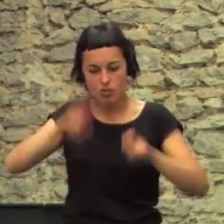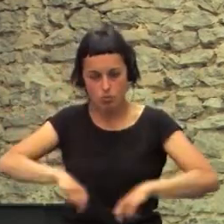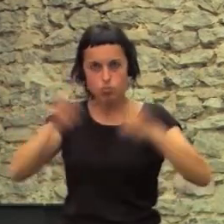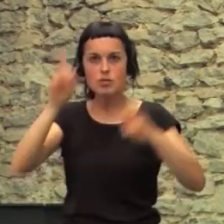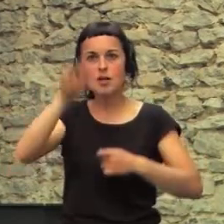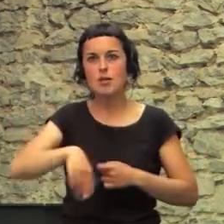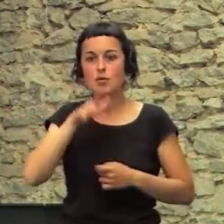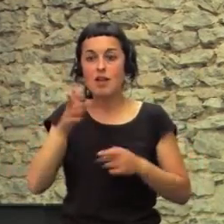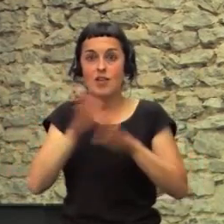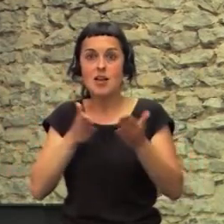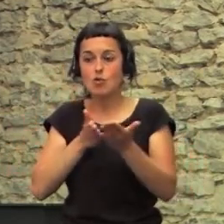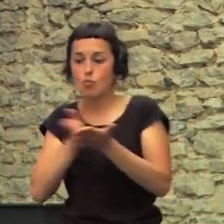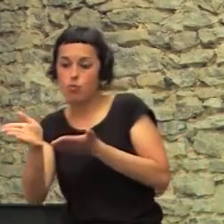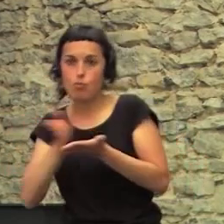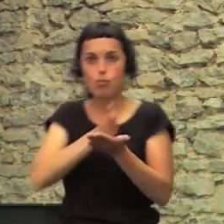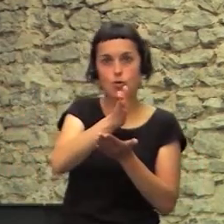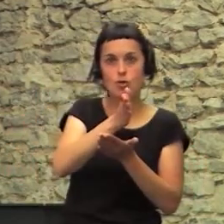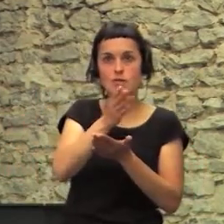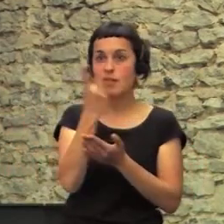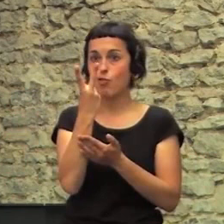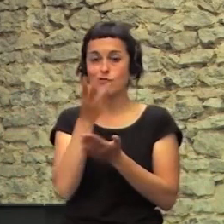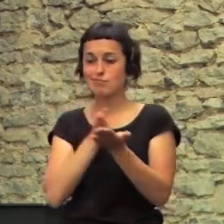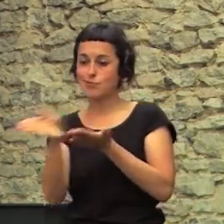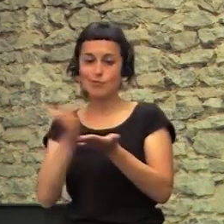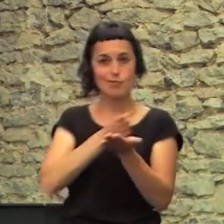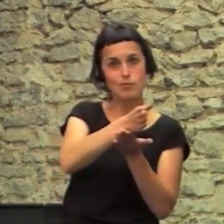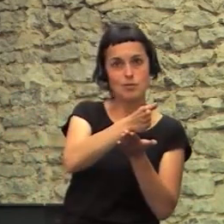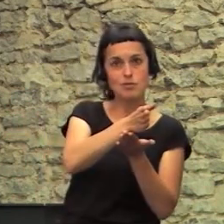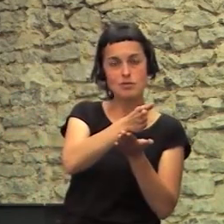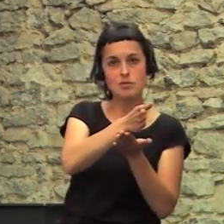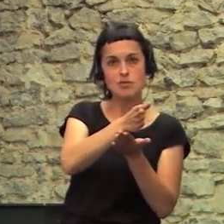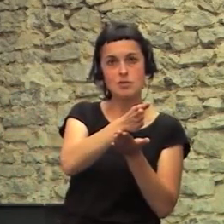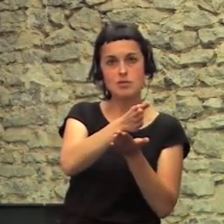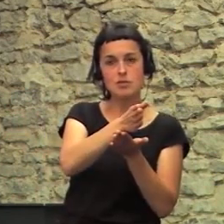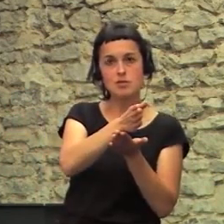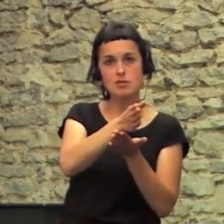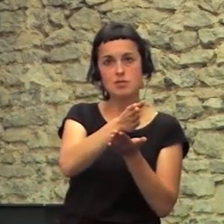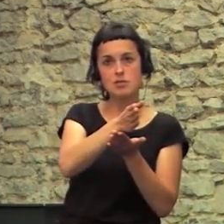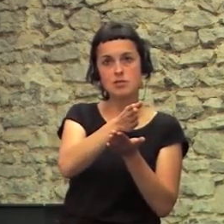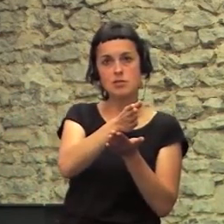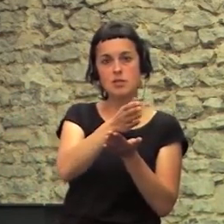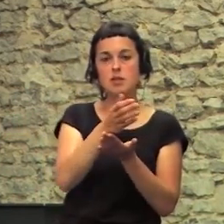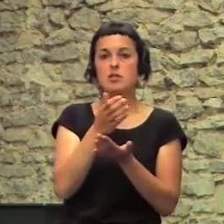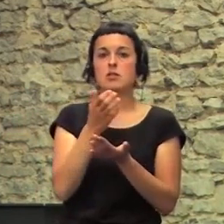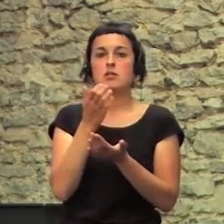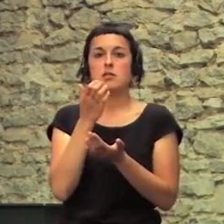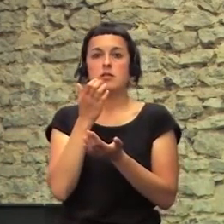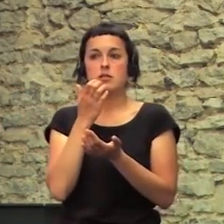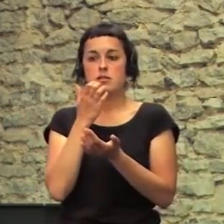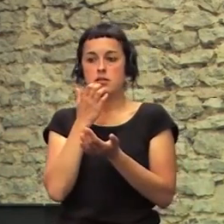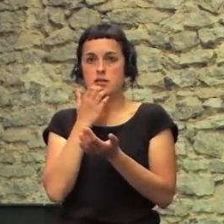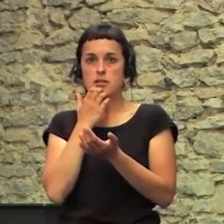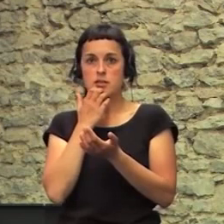que nos separa y que solo hay dos posibilidades. Si podemos deconstruir toda toda esta